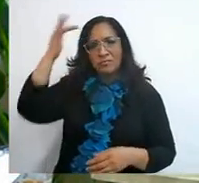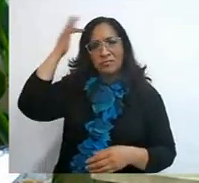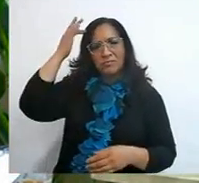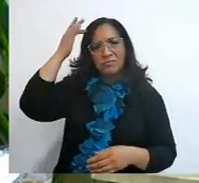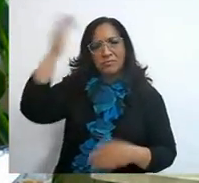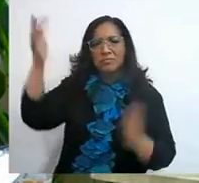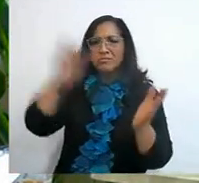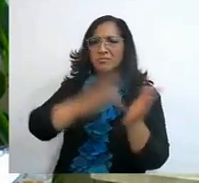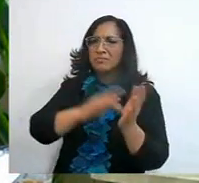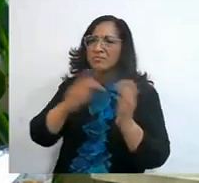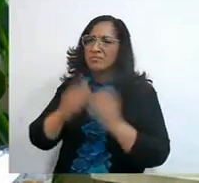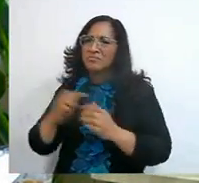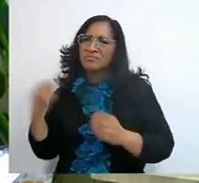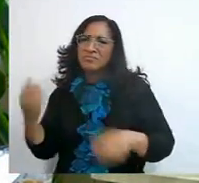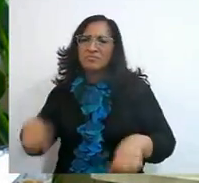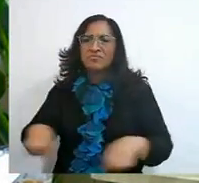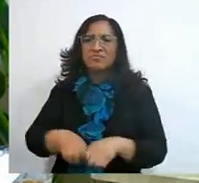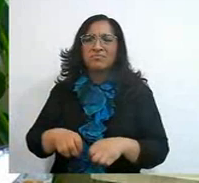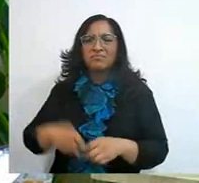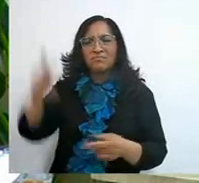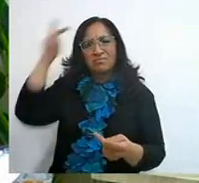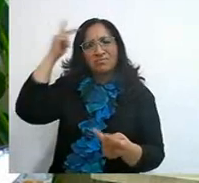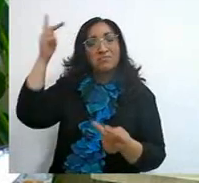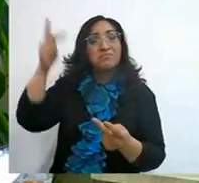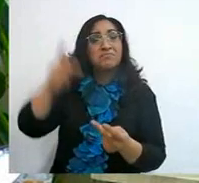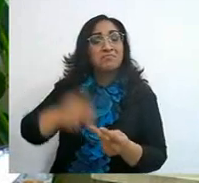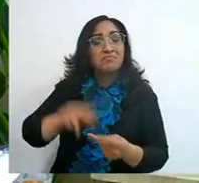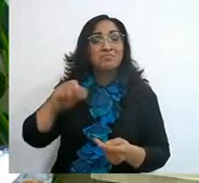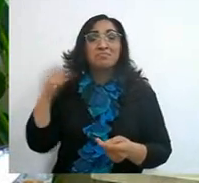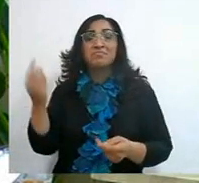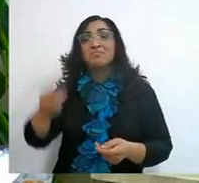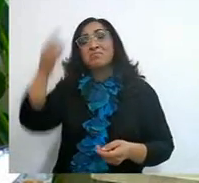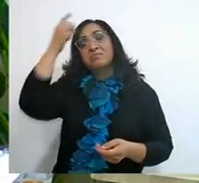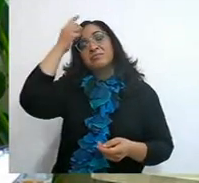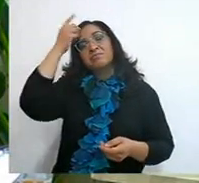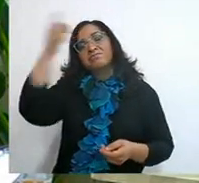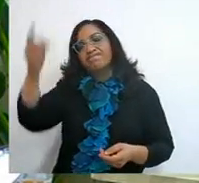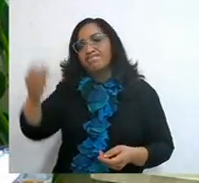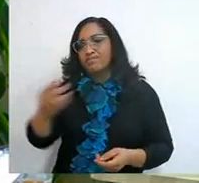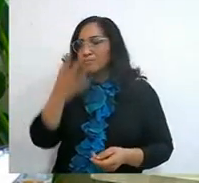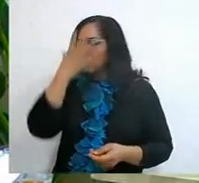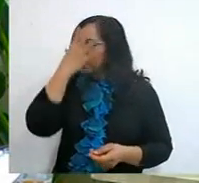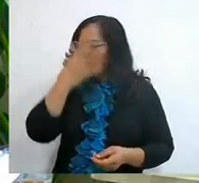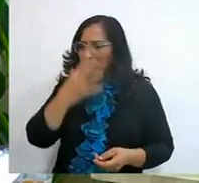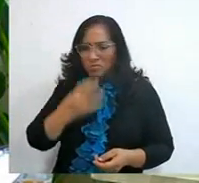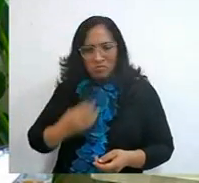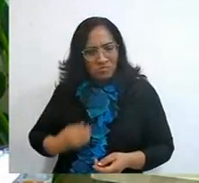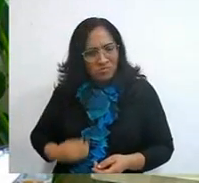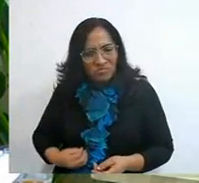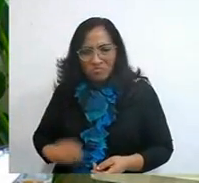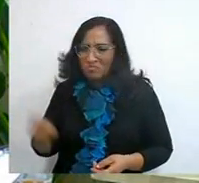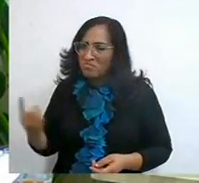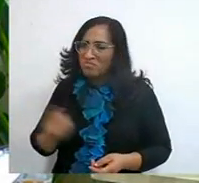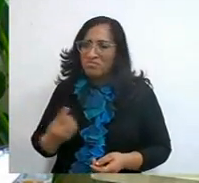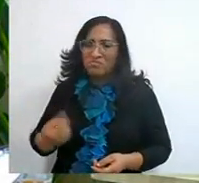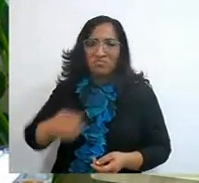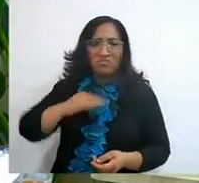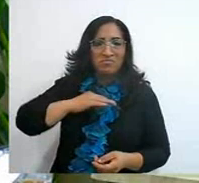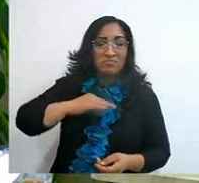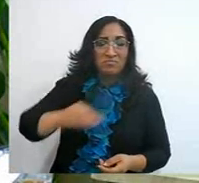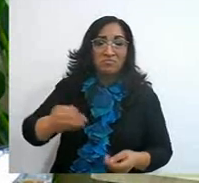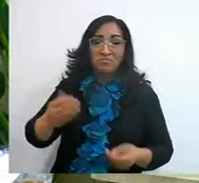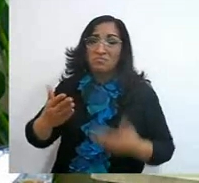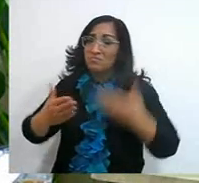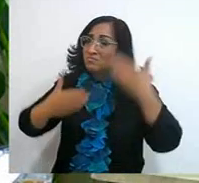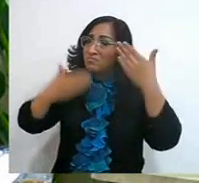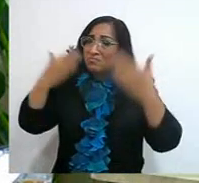simple profeta. No es Dios. Qué tristeza. Que podamos